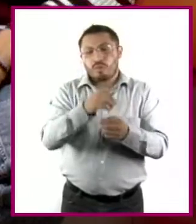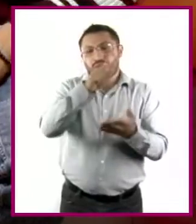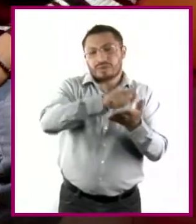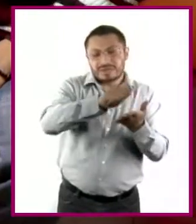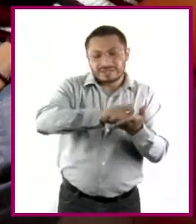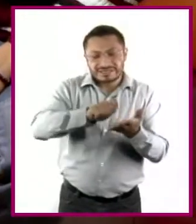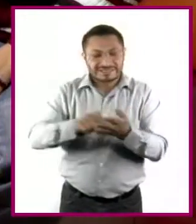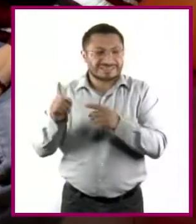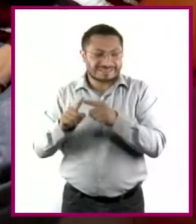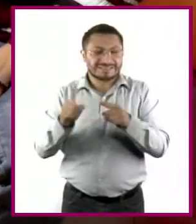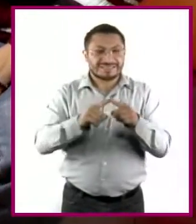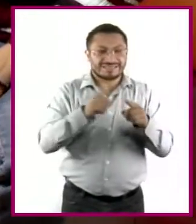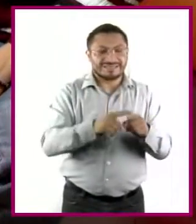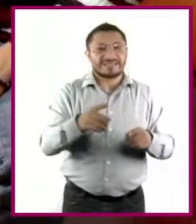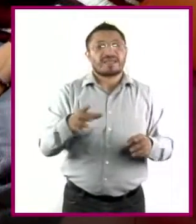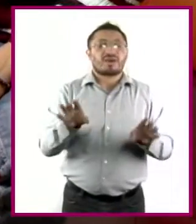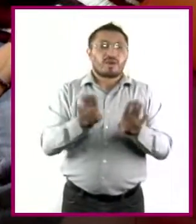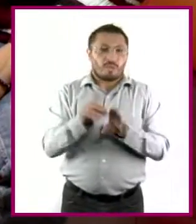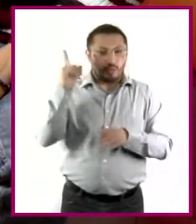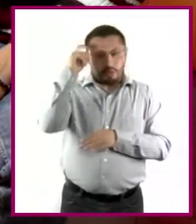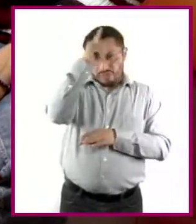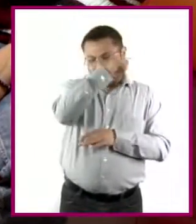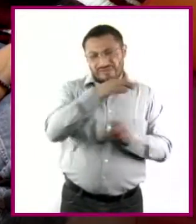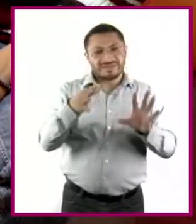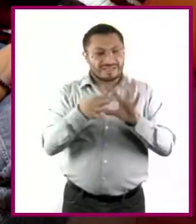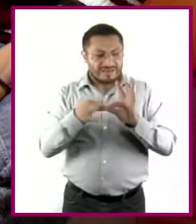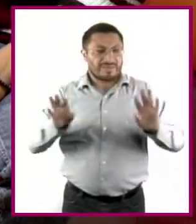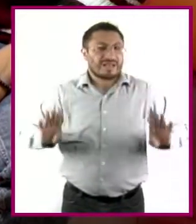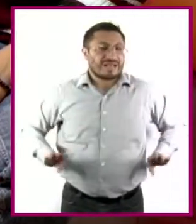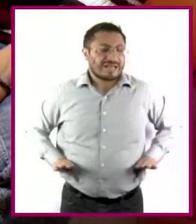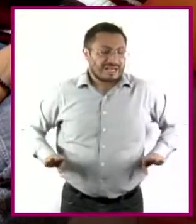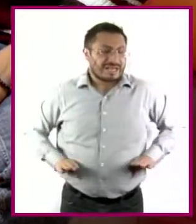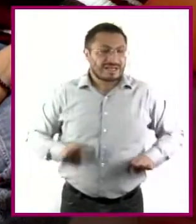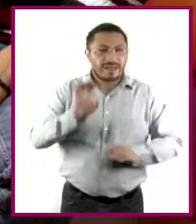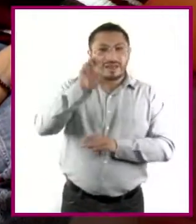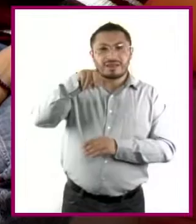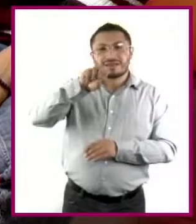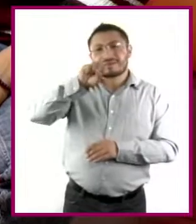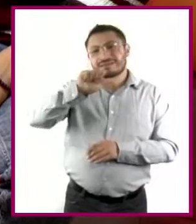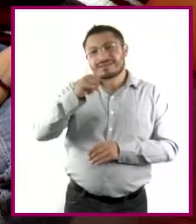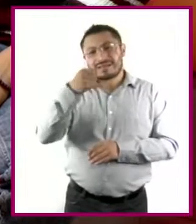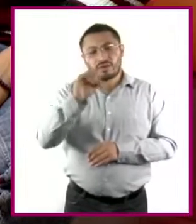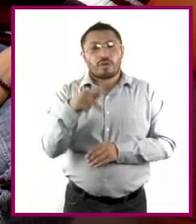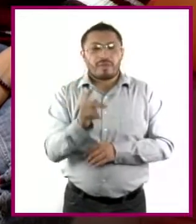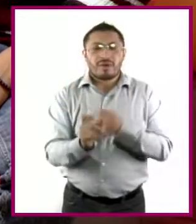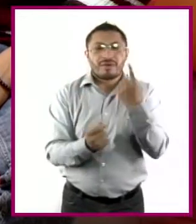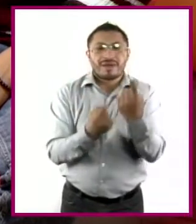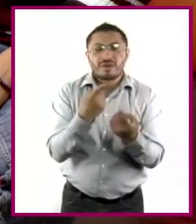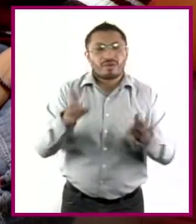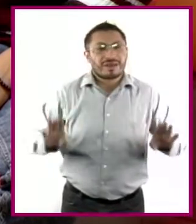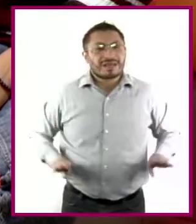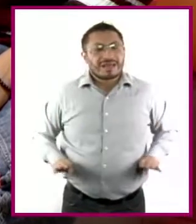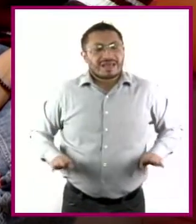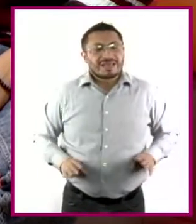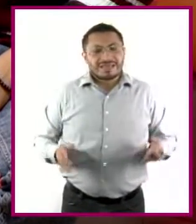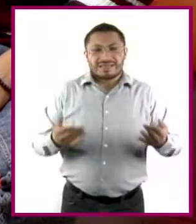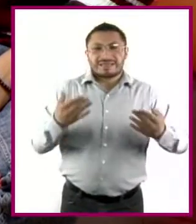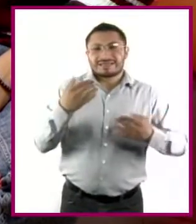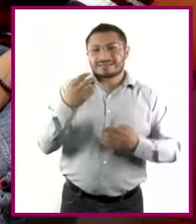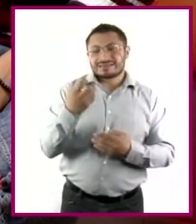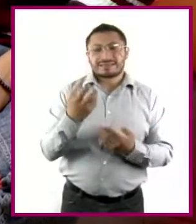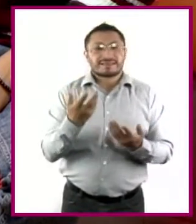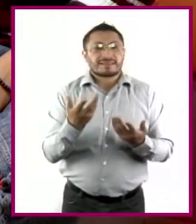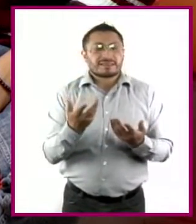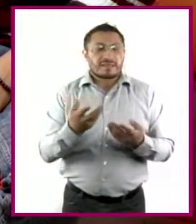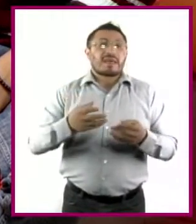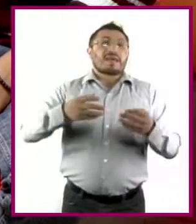escritura, resulta complejo definir el ensayo. Sin embargo, delimitaremos algunos de sus rasgos para hablar de un tipo de ensayo que no sea